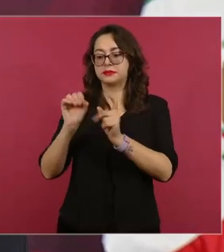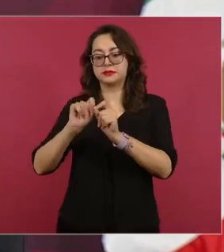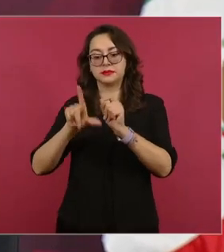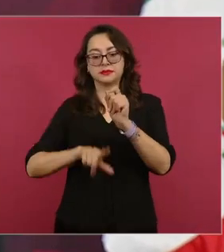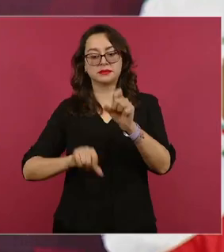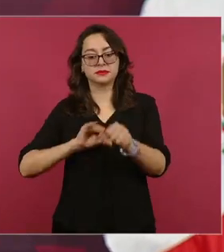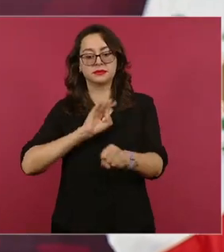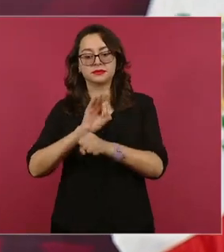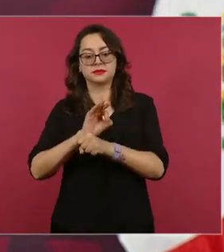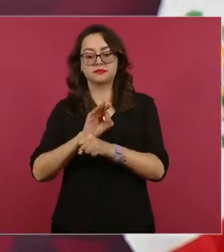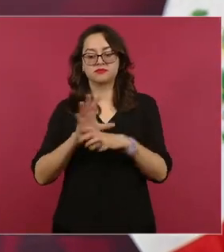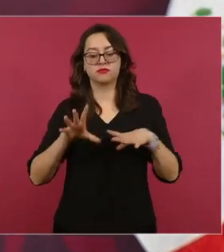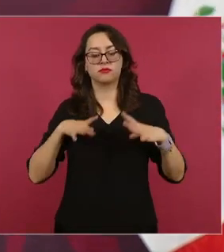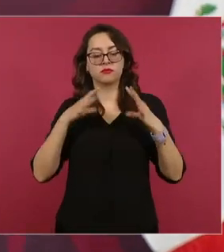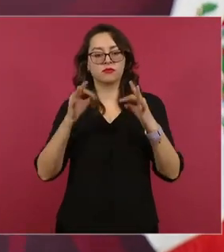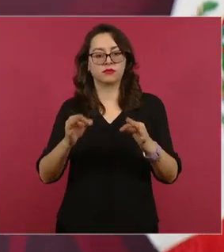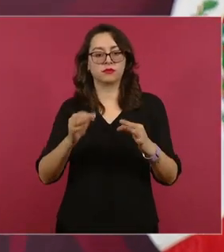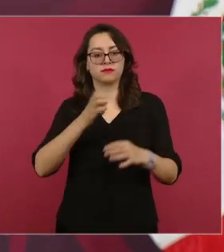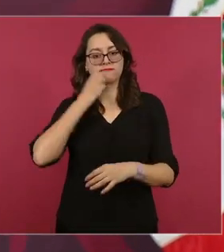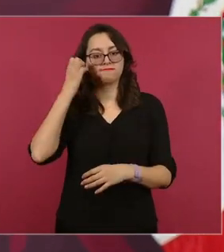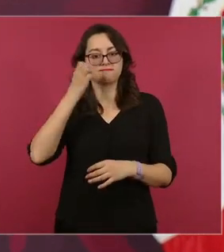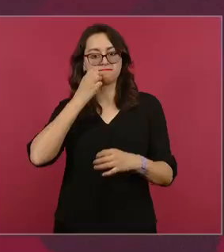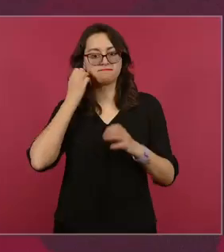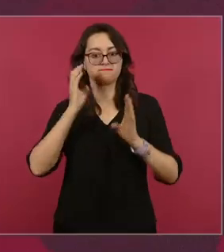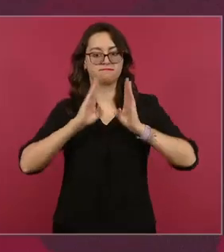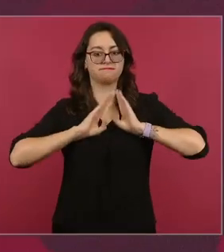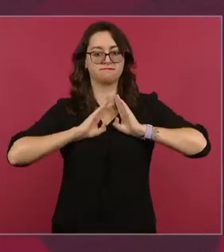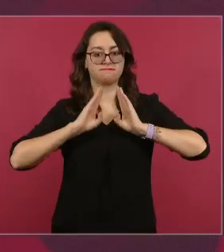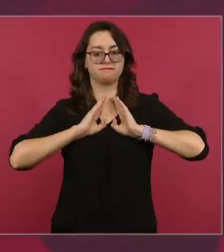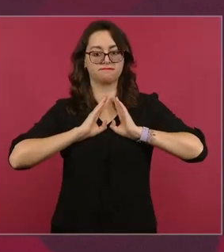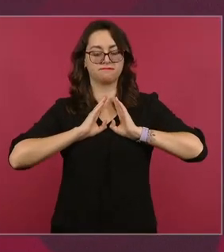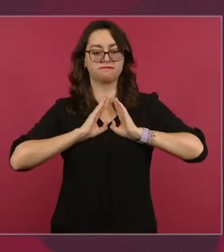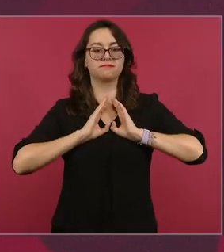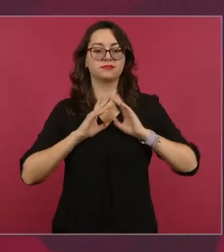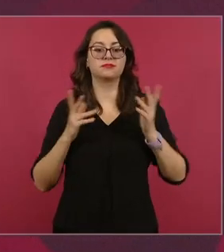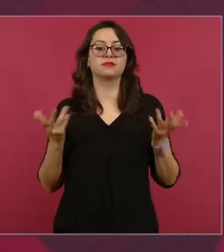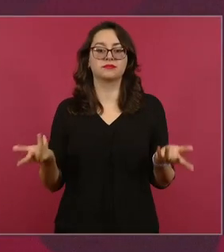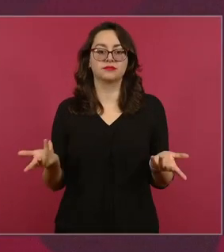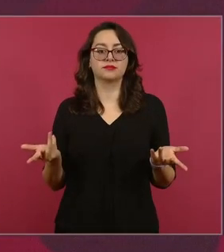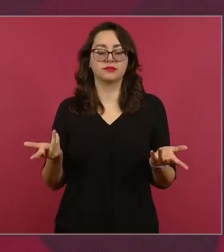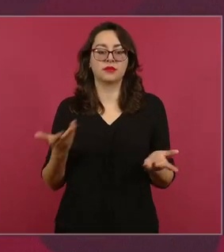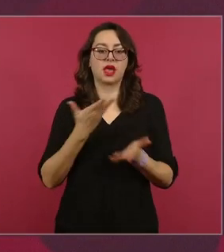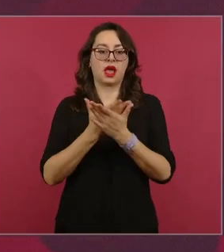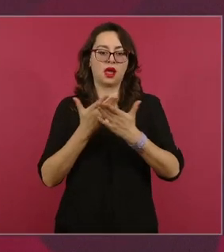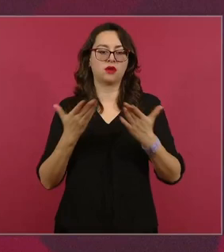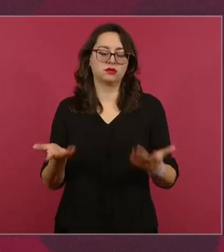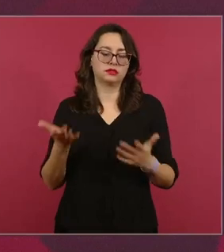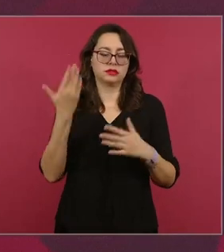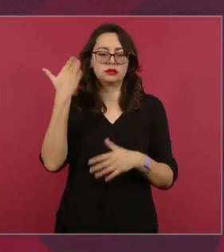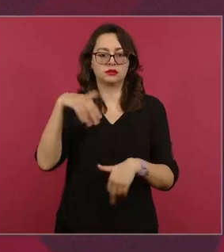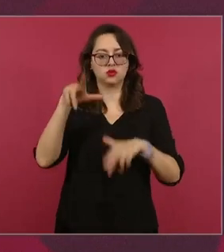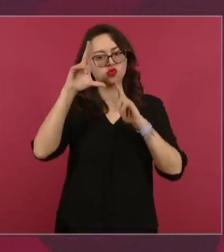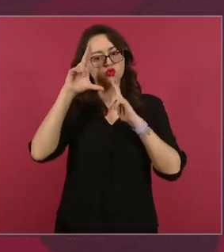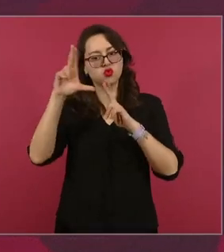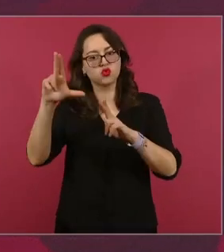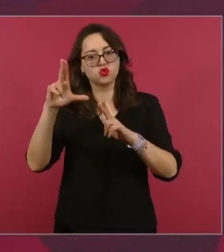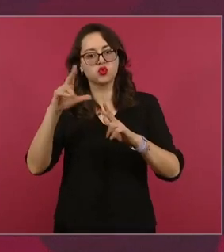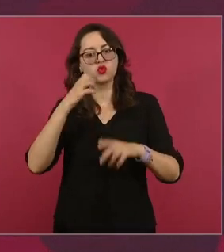el Colegio Militar, que ya se conoce como Heroico Colegio Militar, porque